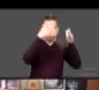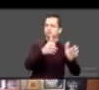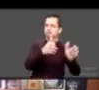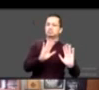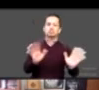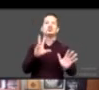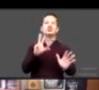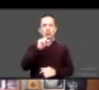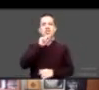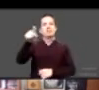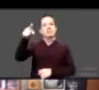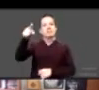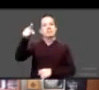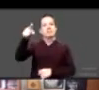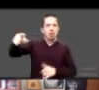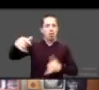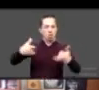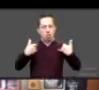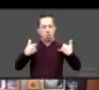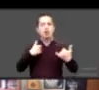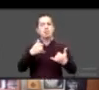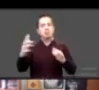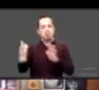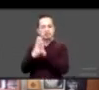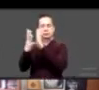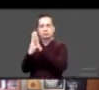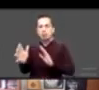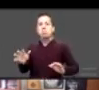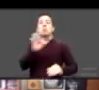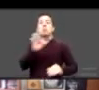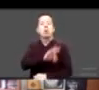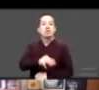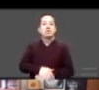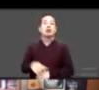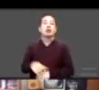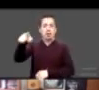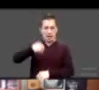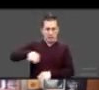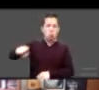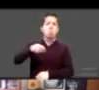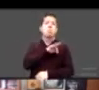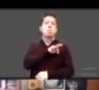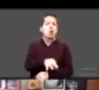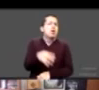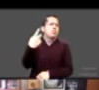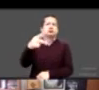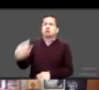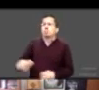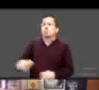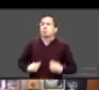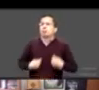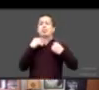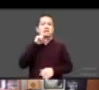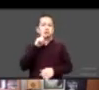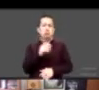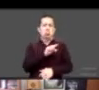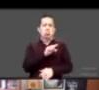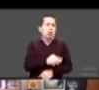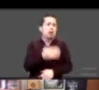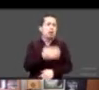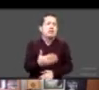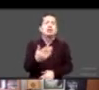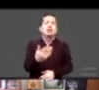de esta sexualidad responsable, informada y placentera. Ellos tienen derecho a, y nosotros tenemos que